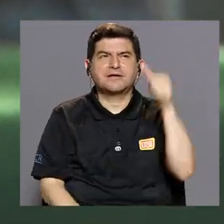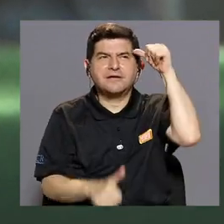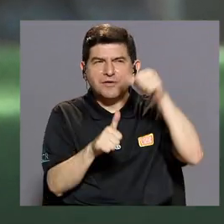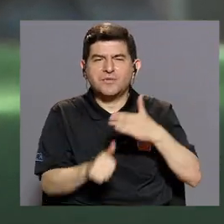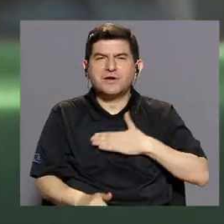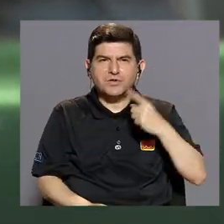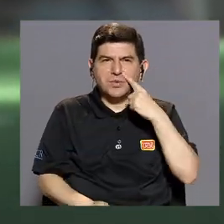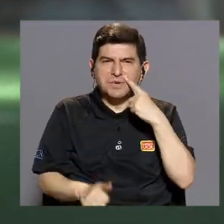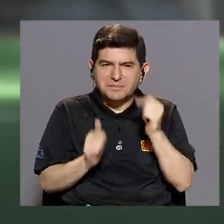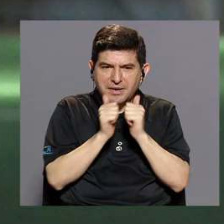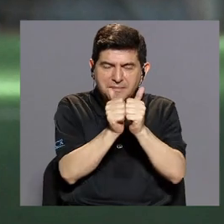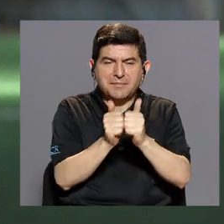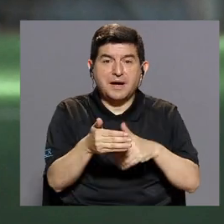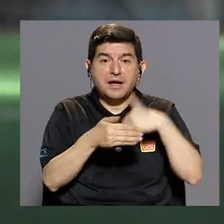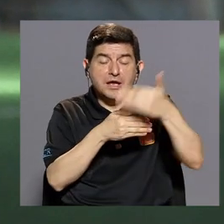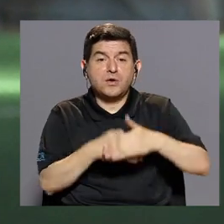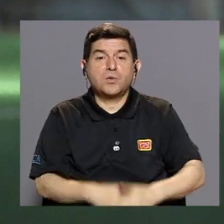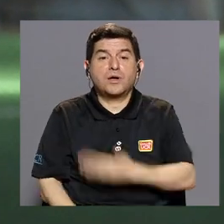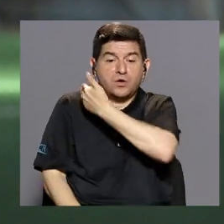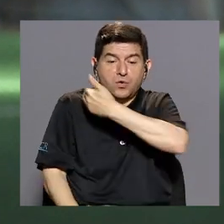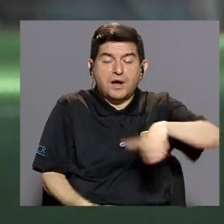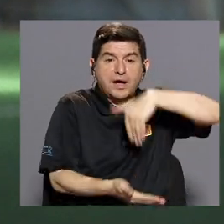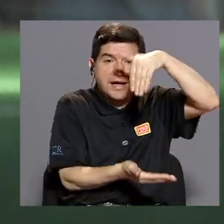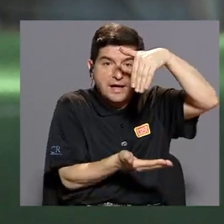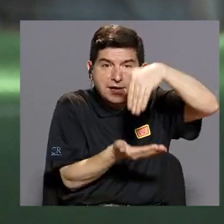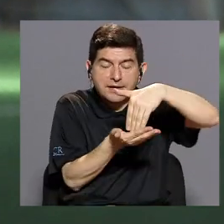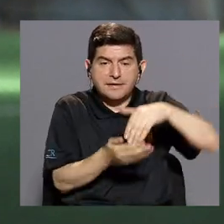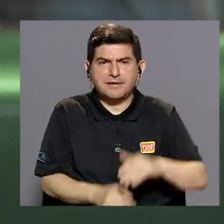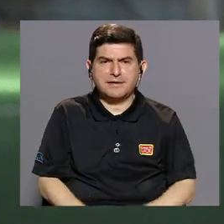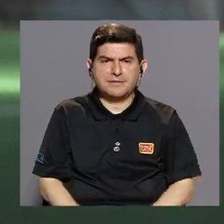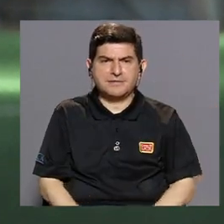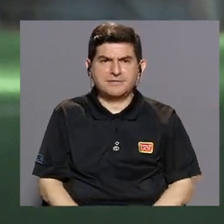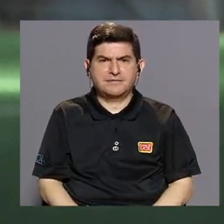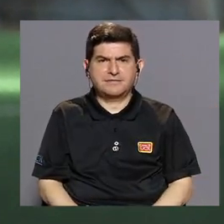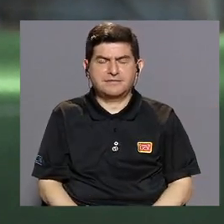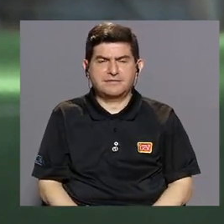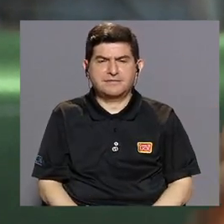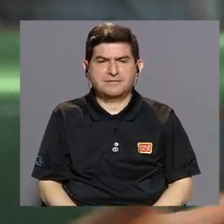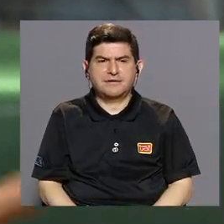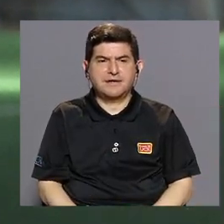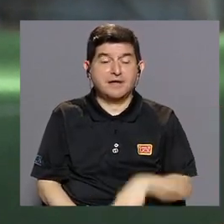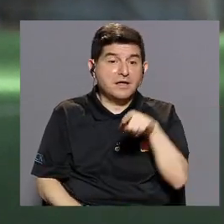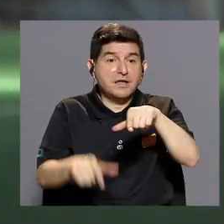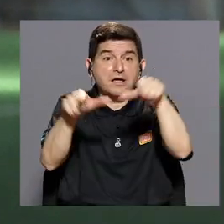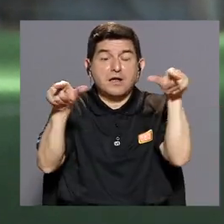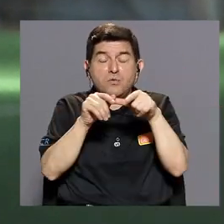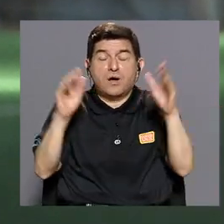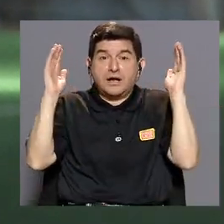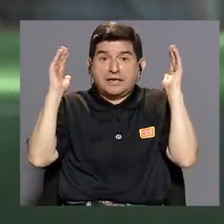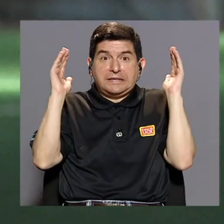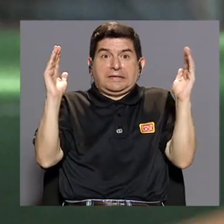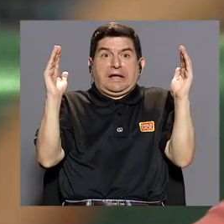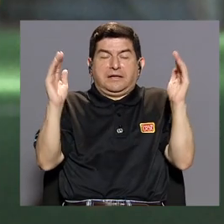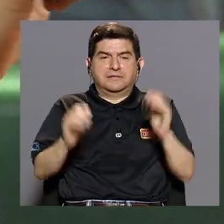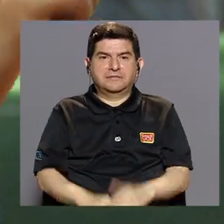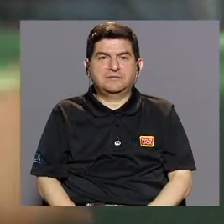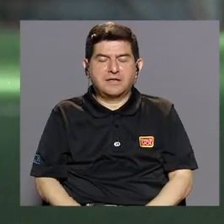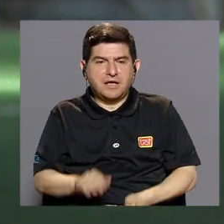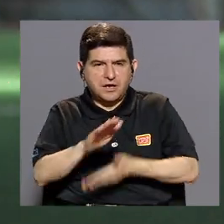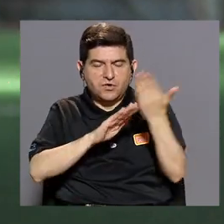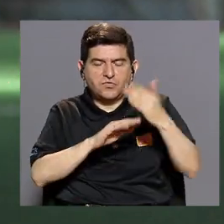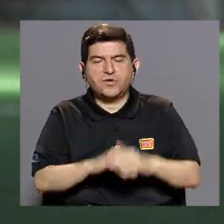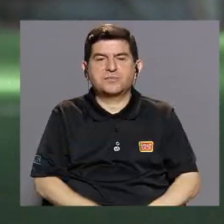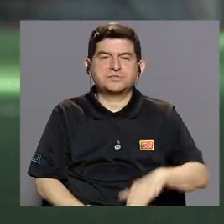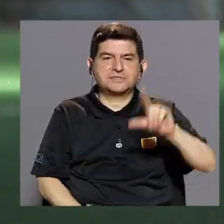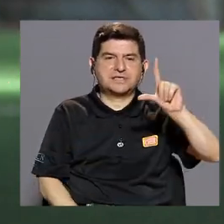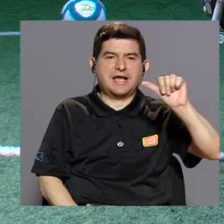llevó mi papá y fuimos a Heredia Centro, ¿verdad? No, aquí no hay nadie. Y mira, qué lugar grandísimo. Y nos tuvimos que ir para Lagunilla,